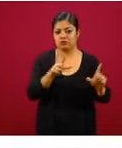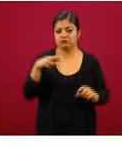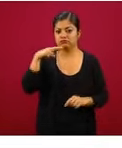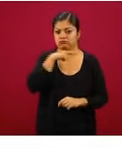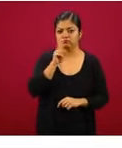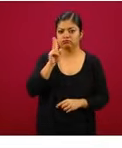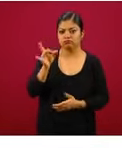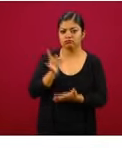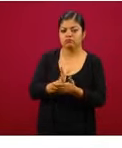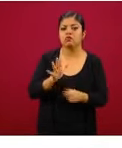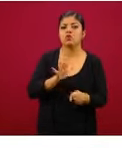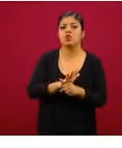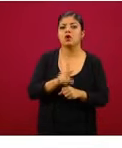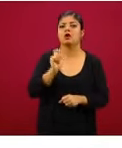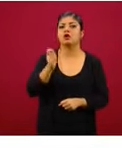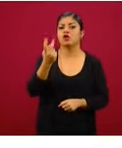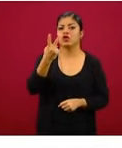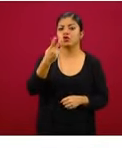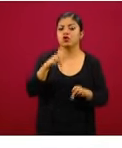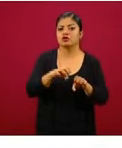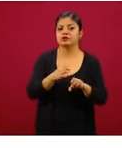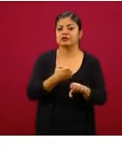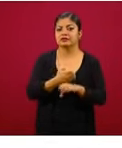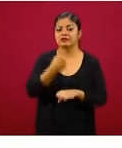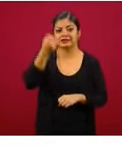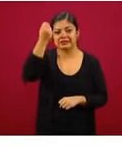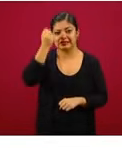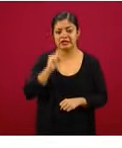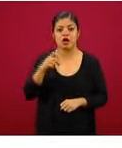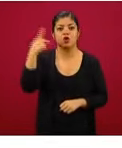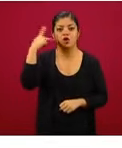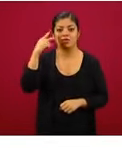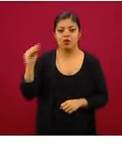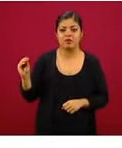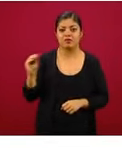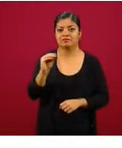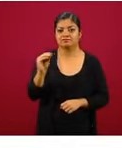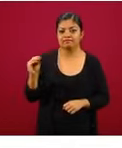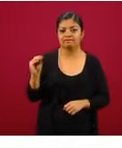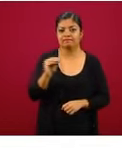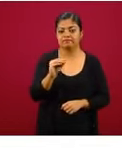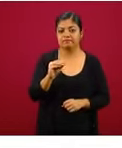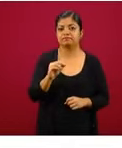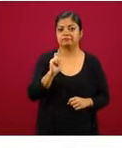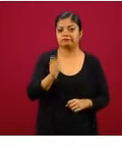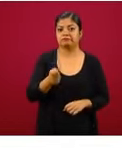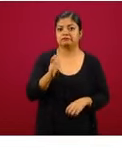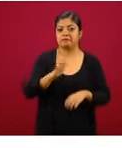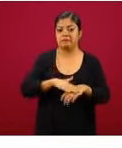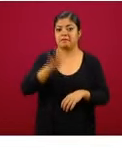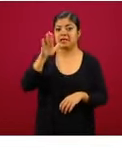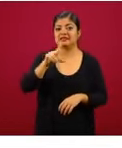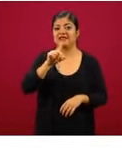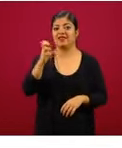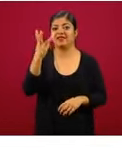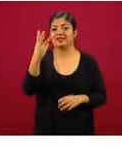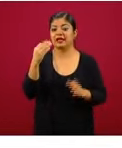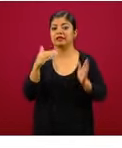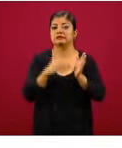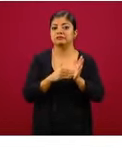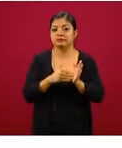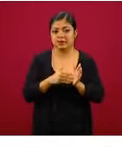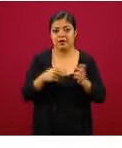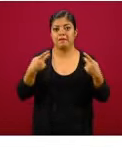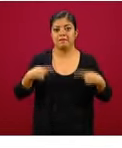rápidamente quiénes son estos 2 estados que se sumaron. Sinaloa y Puebla son los que se suman a este rango de más de 3.000 casos, que los